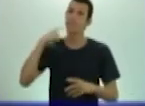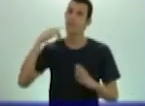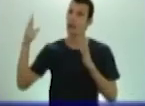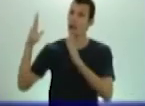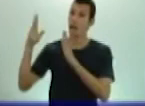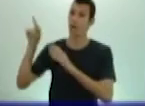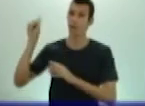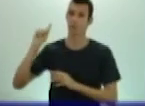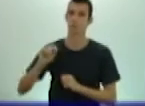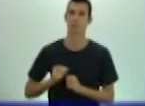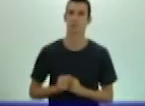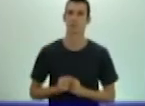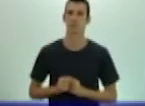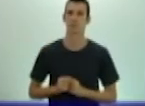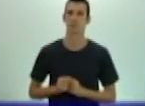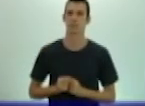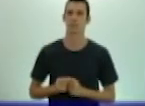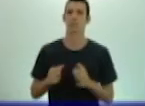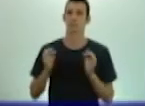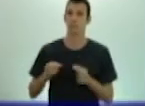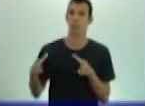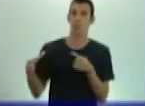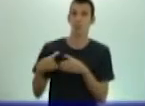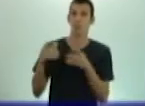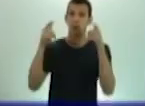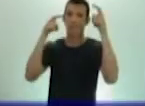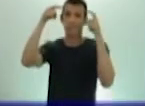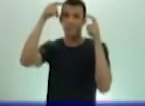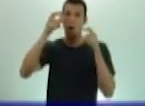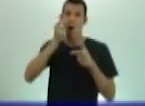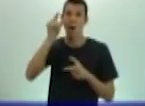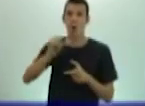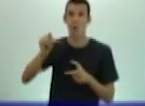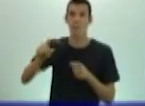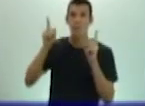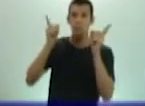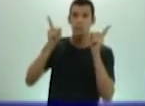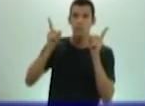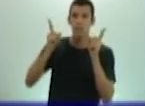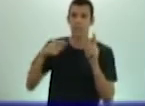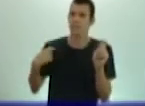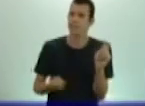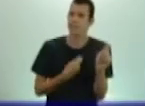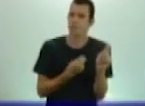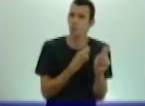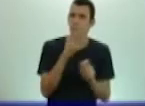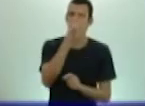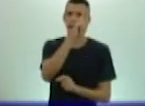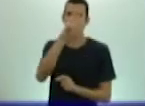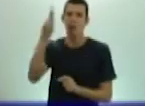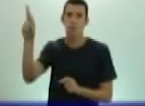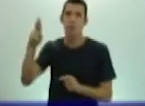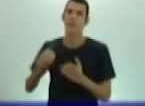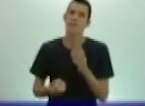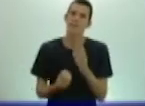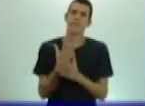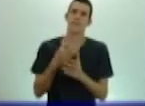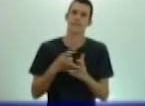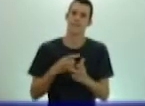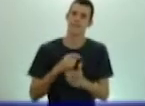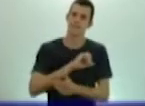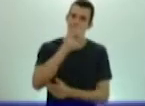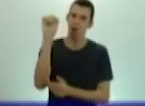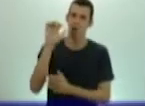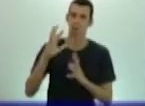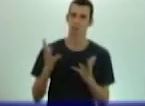campaña, una labor de ese partido bolchevique a transformar esa revolución y a demostrar el papel injusto que se estaba desarrollando. Por eso